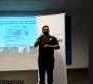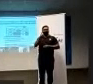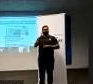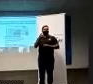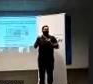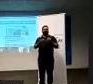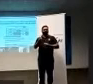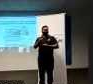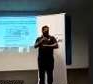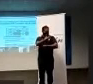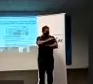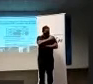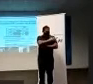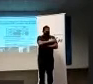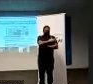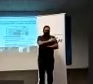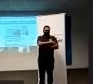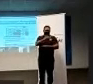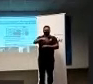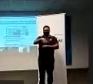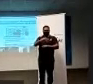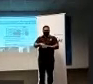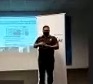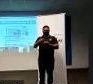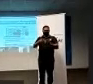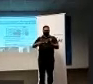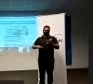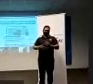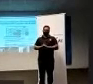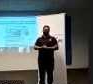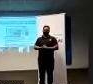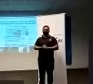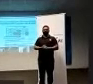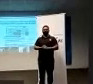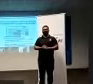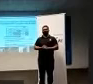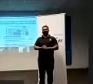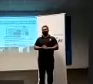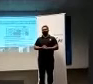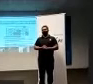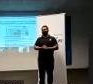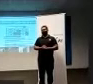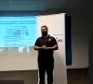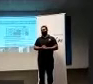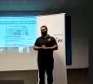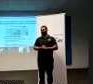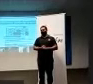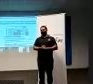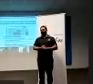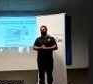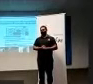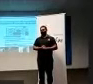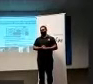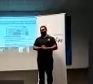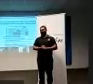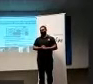Esto es un estudio en cuanto a un reporte preliminar de aparición de miocarditis por millón de dosis